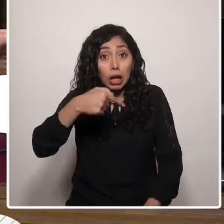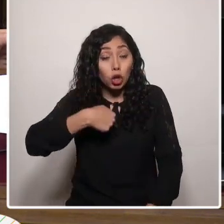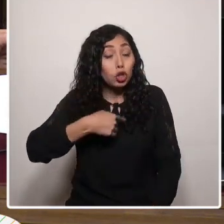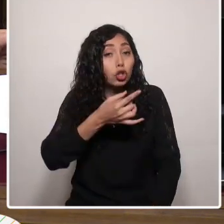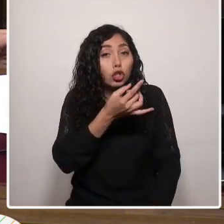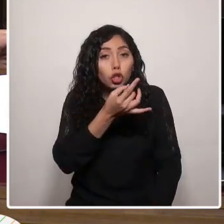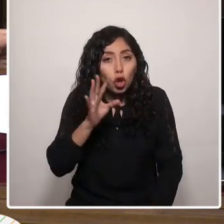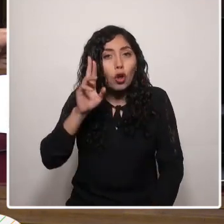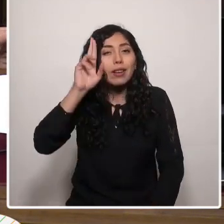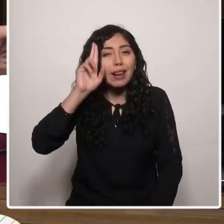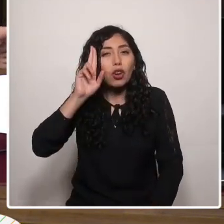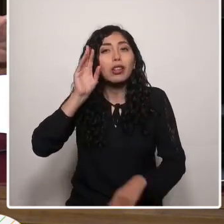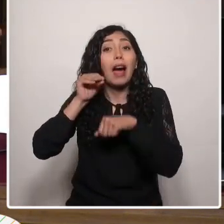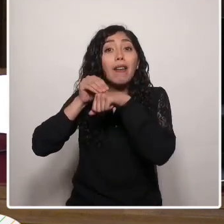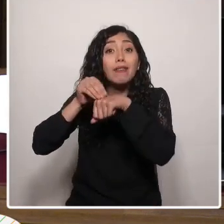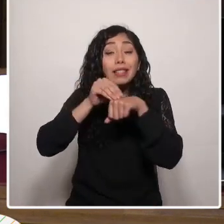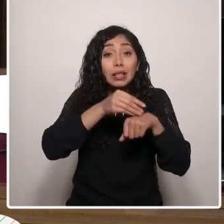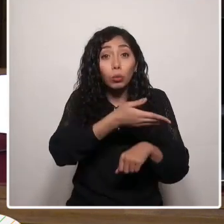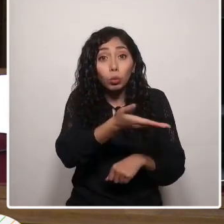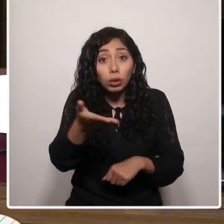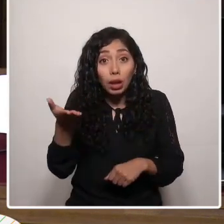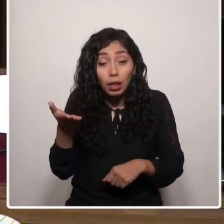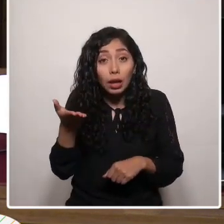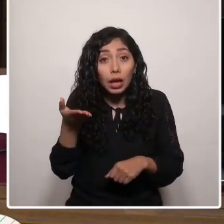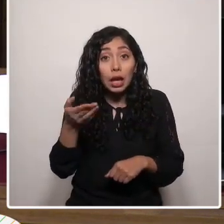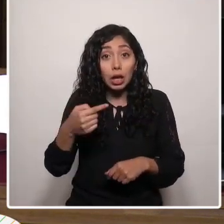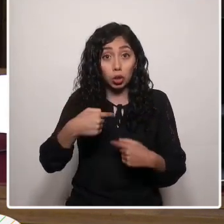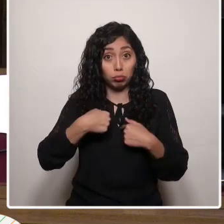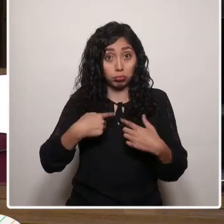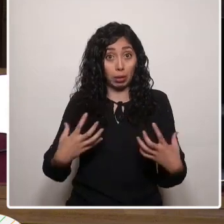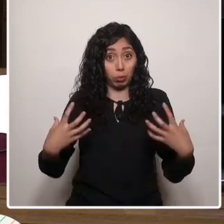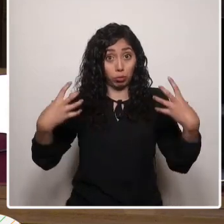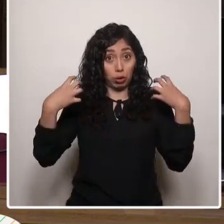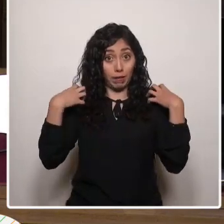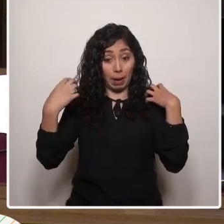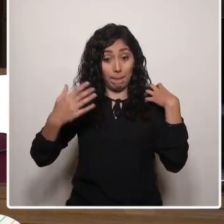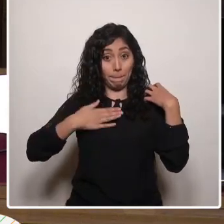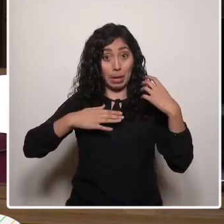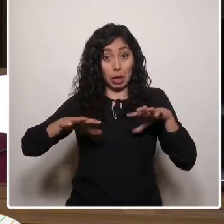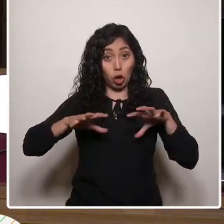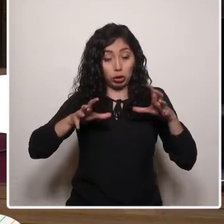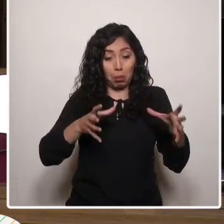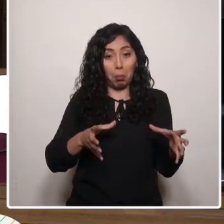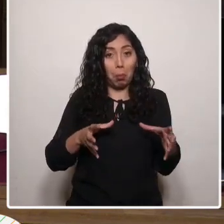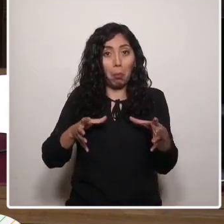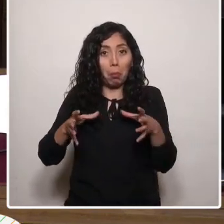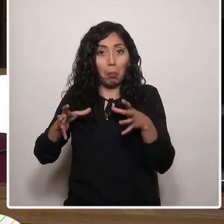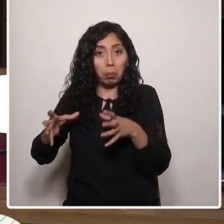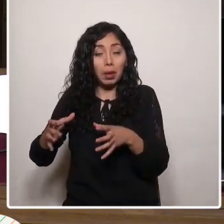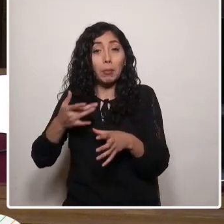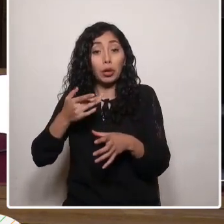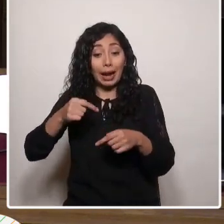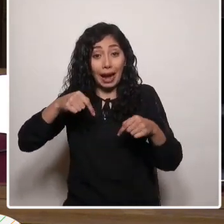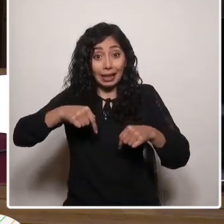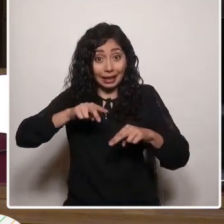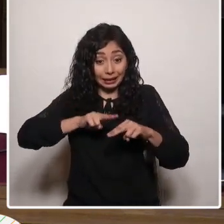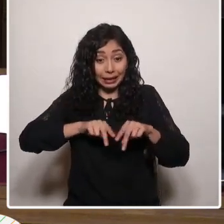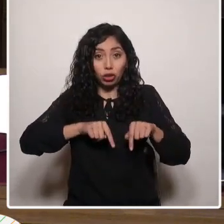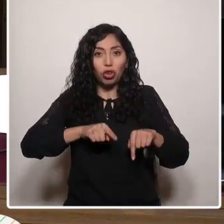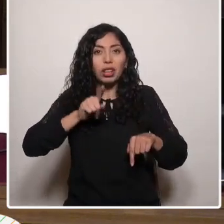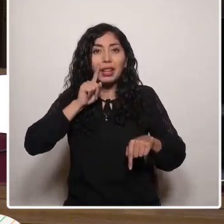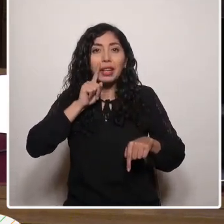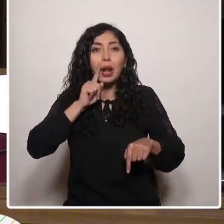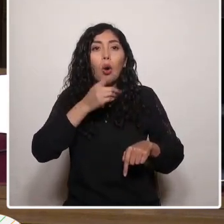recordar que mi primera obligación es tomar mis cosas, ponerlas al lado, porque debo dejar este lugar a uno